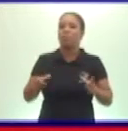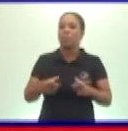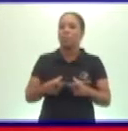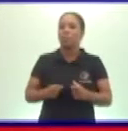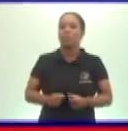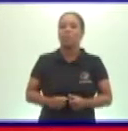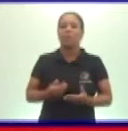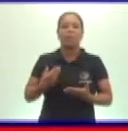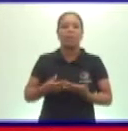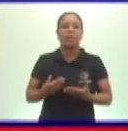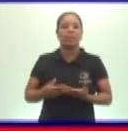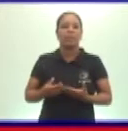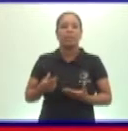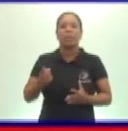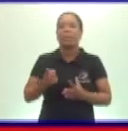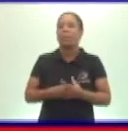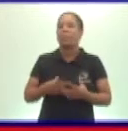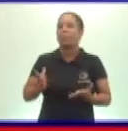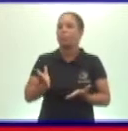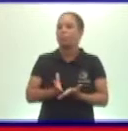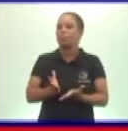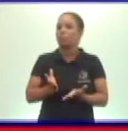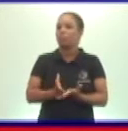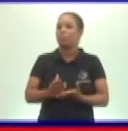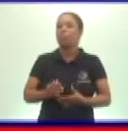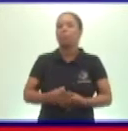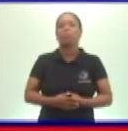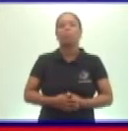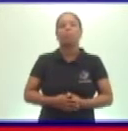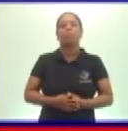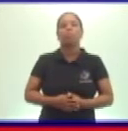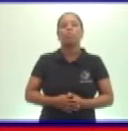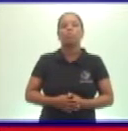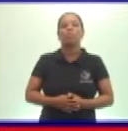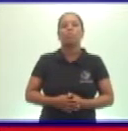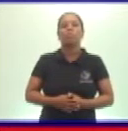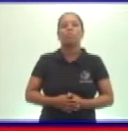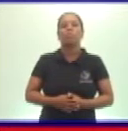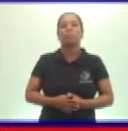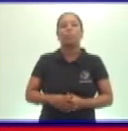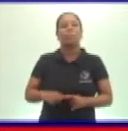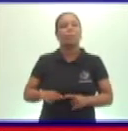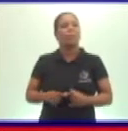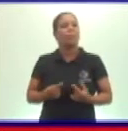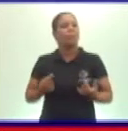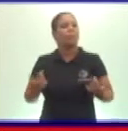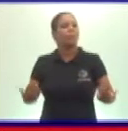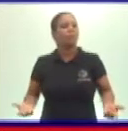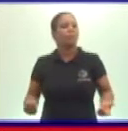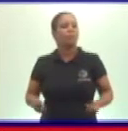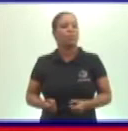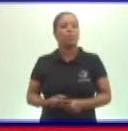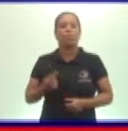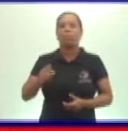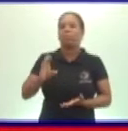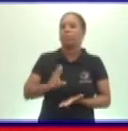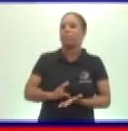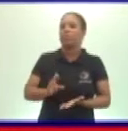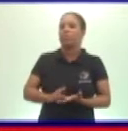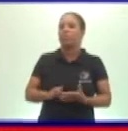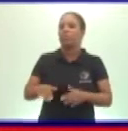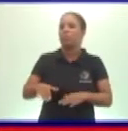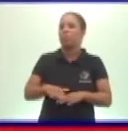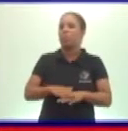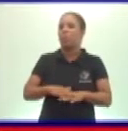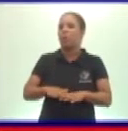número 1, elaborado por la editora Pueblo y Educación en el 2012. Pero ¿por qué un texto básico que tenga